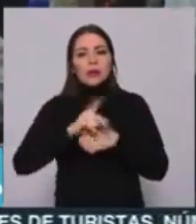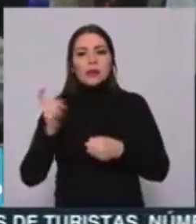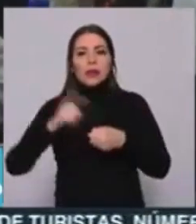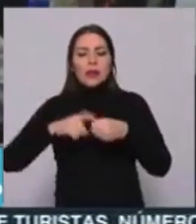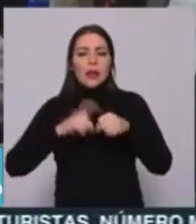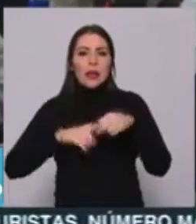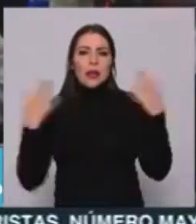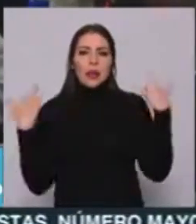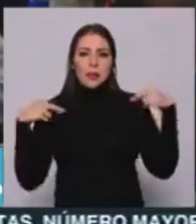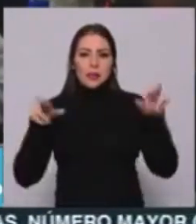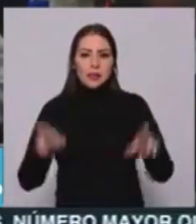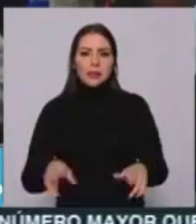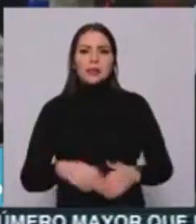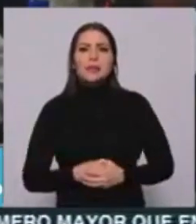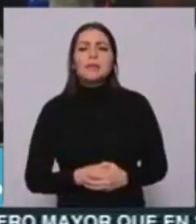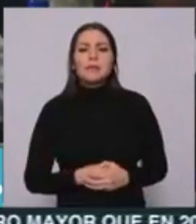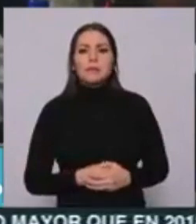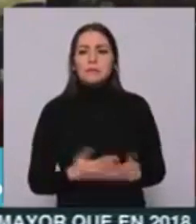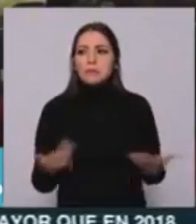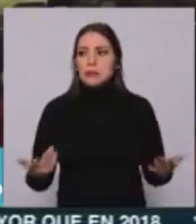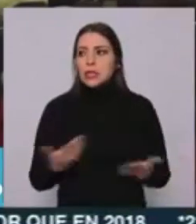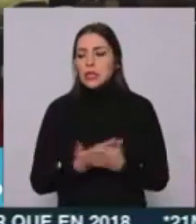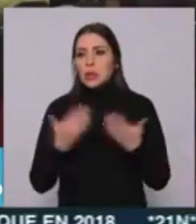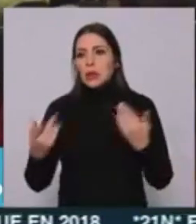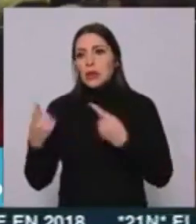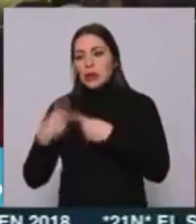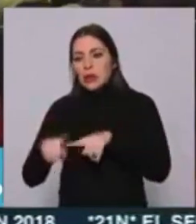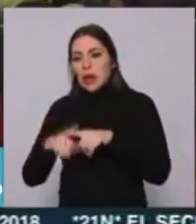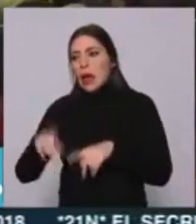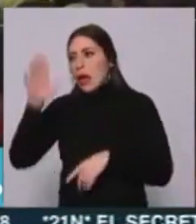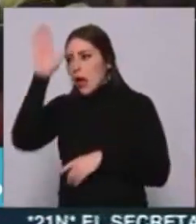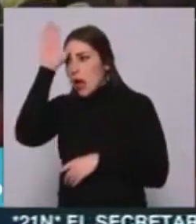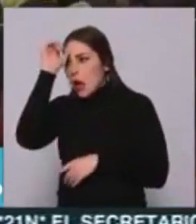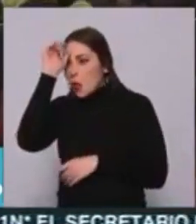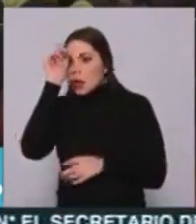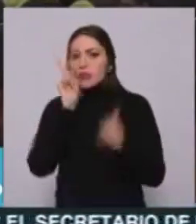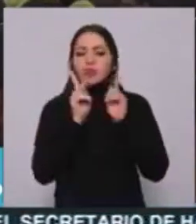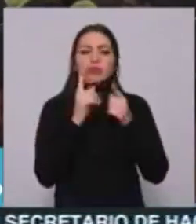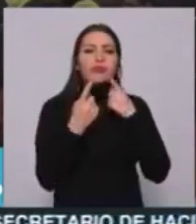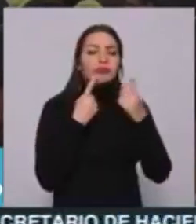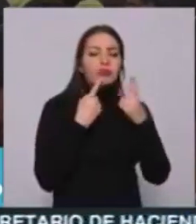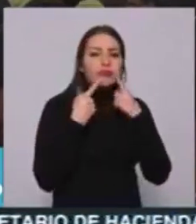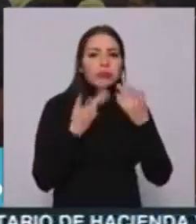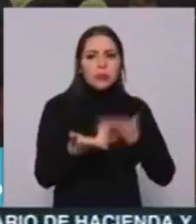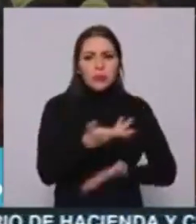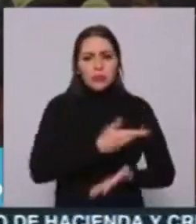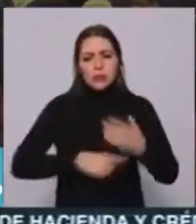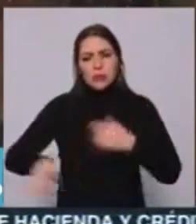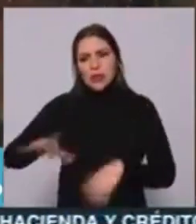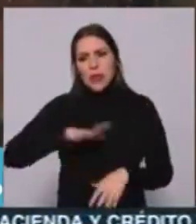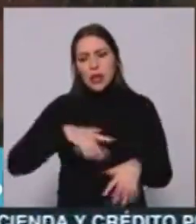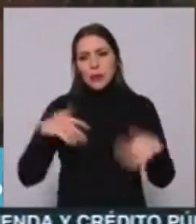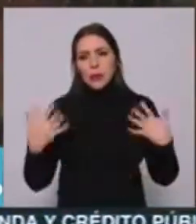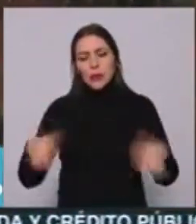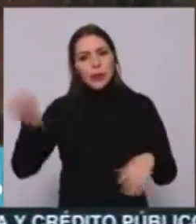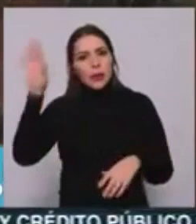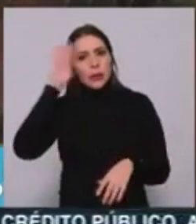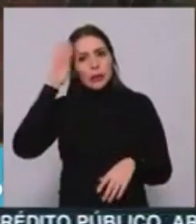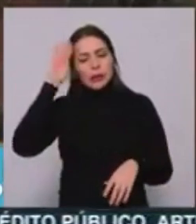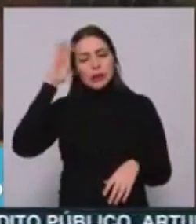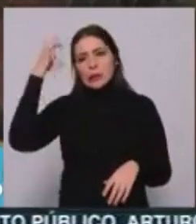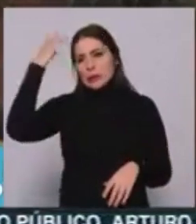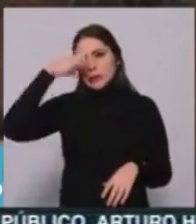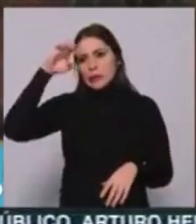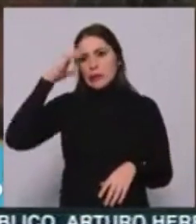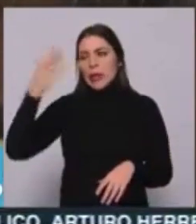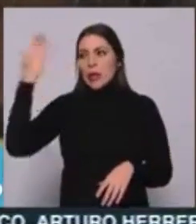diálogo, acuerdos. Usted tiene una amplísima experiencia, acaba de mencionar, estuvo ahí en la Organización de las Naciones Unidas, presidiendo